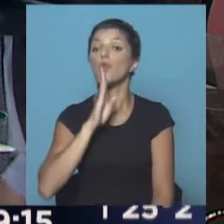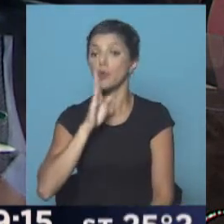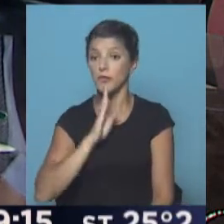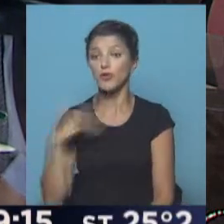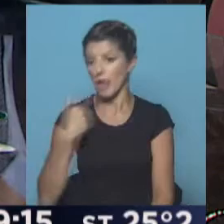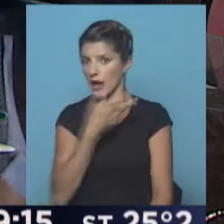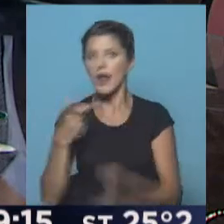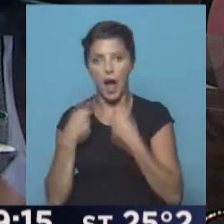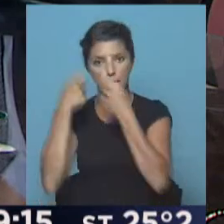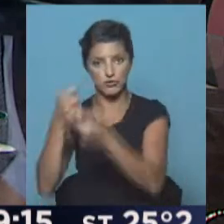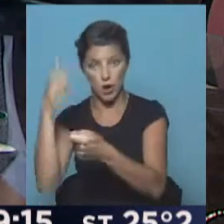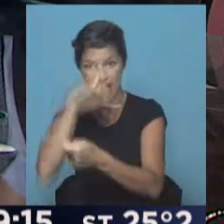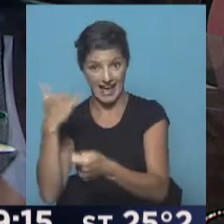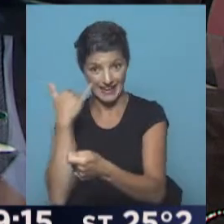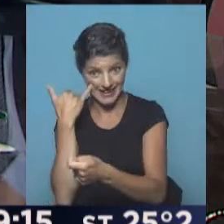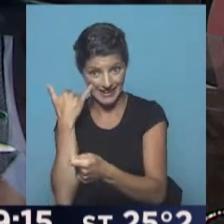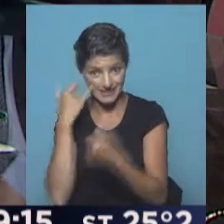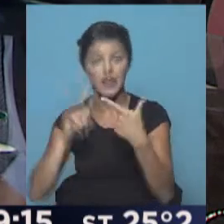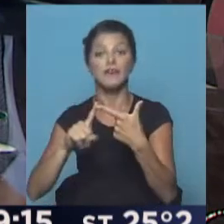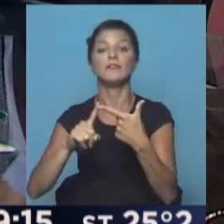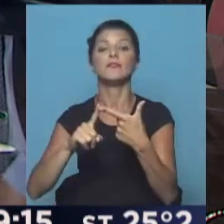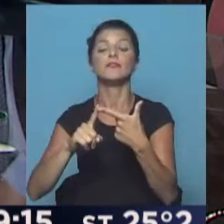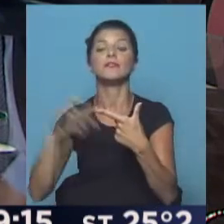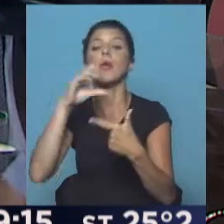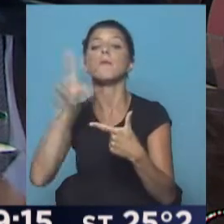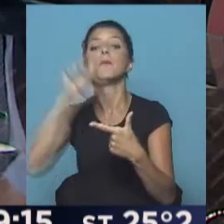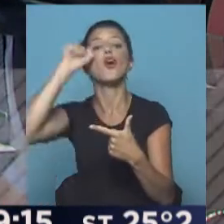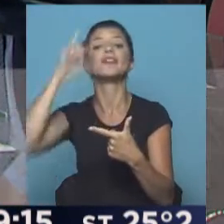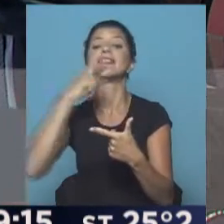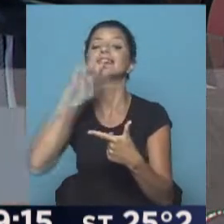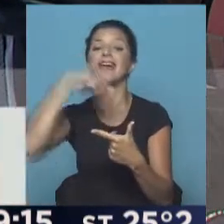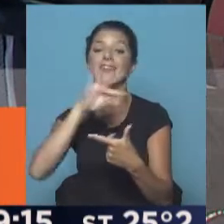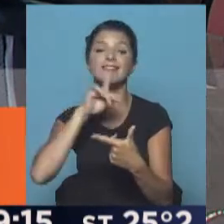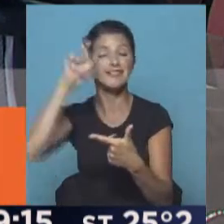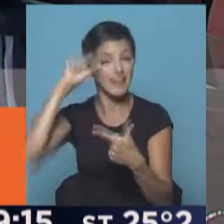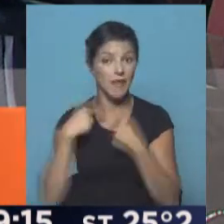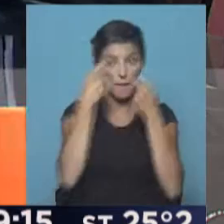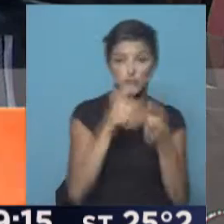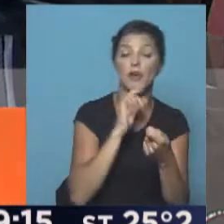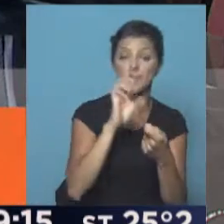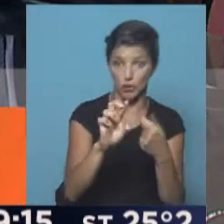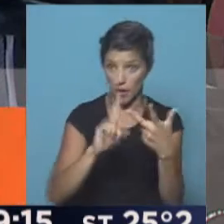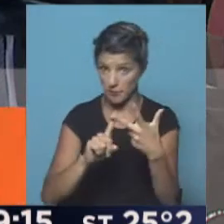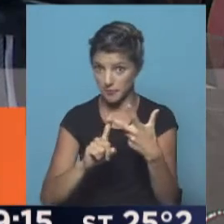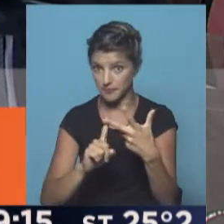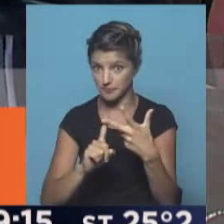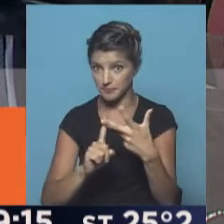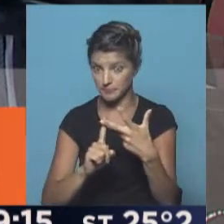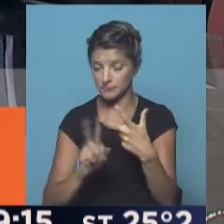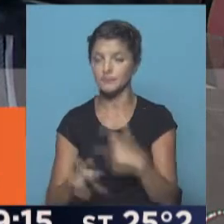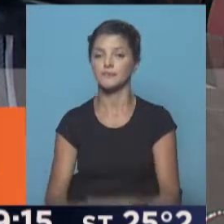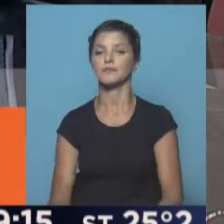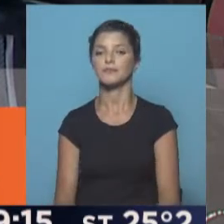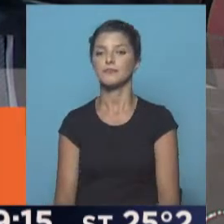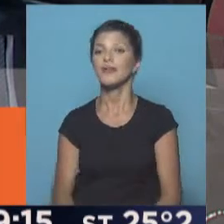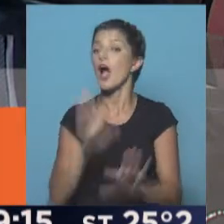el 71%, y los protestantes, la mayoría a Trump, y también los católicos, eso de ir a iglesia o no. Y los